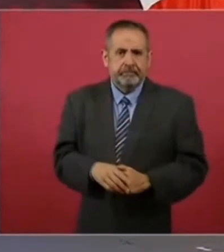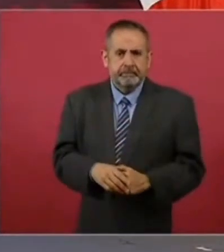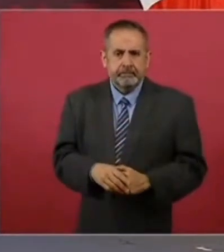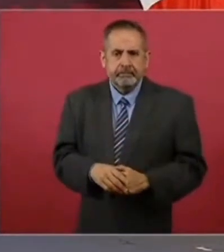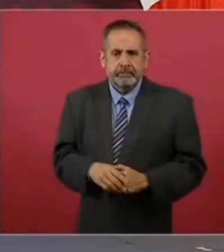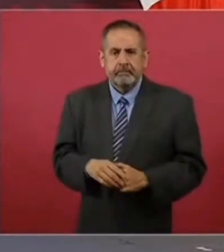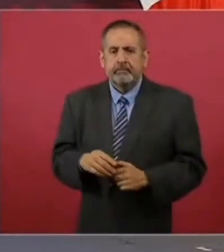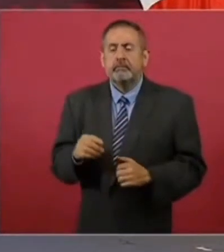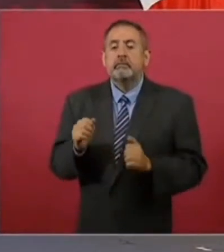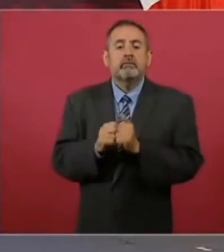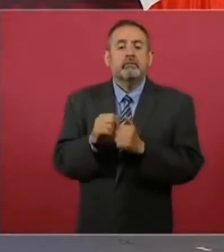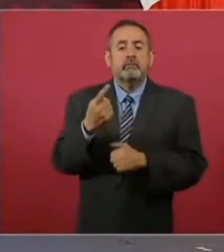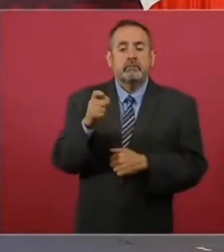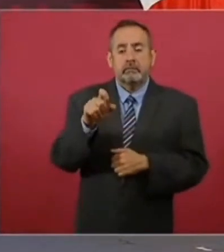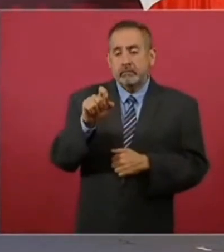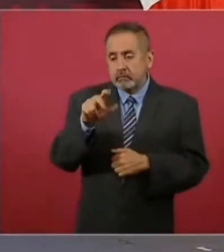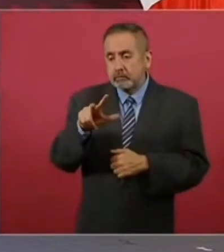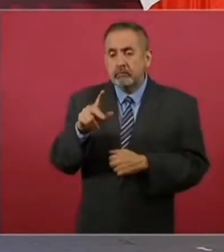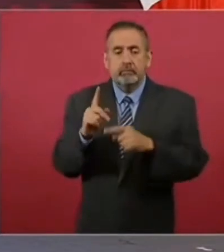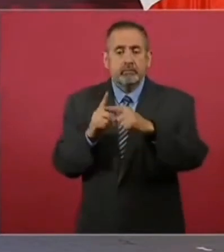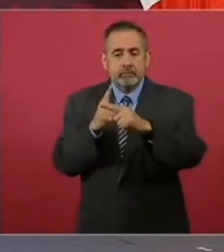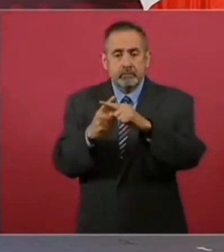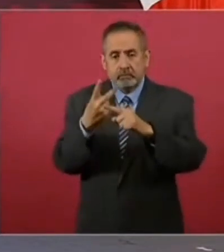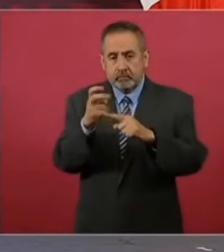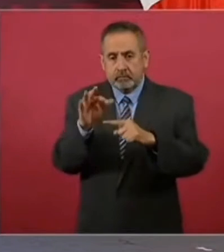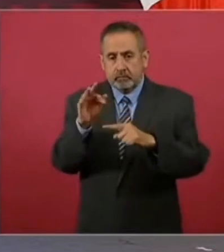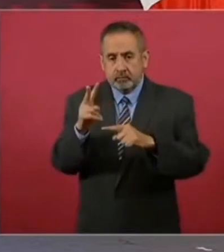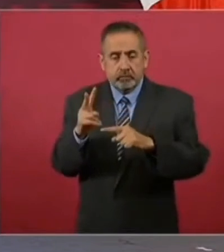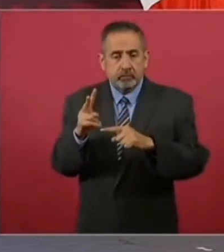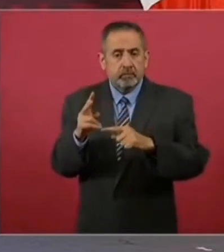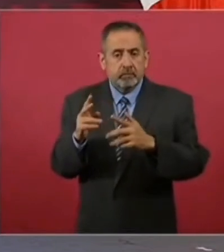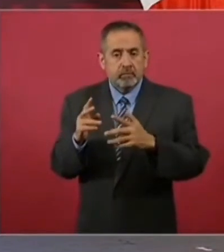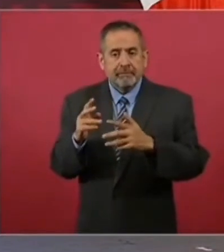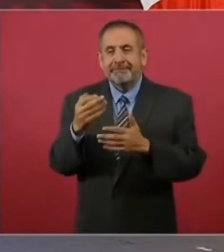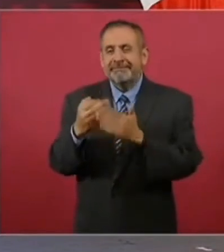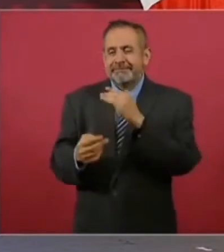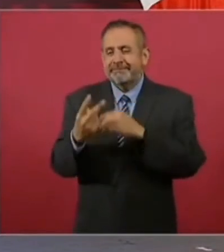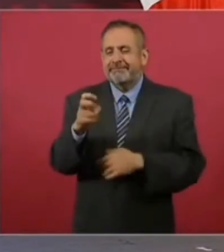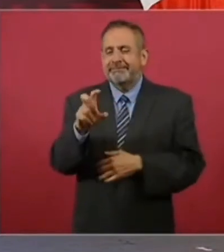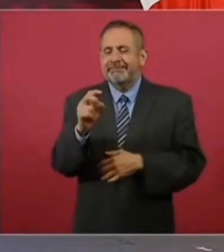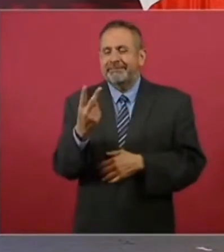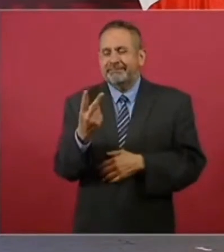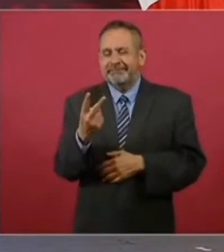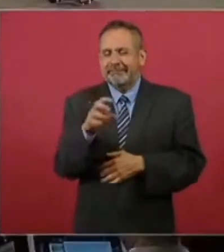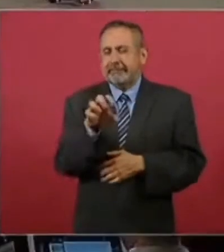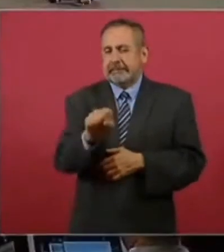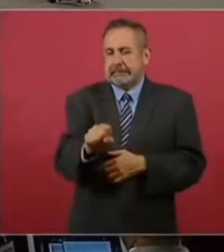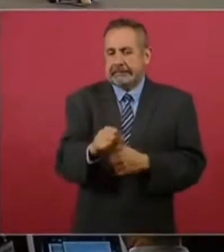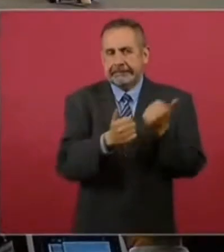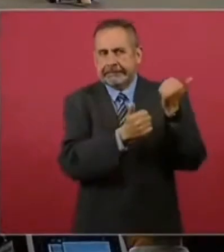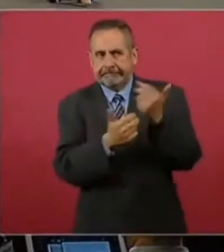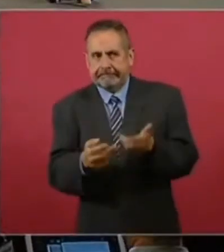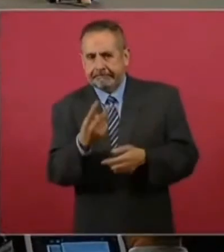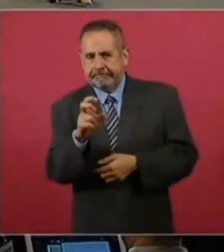Ya son 128, 244, nos quedarían 232.